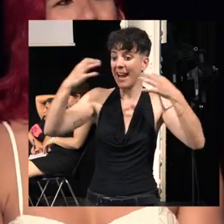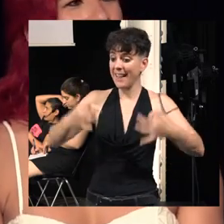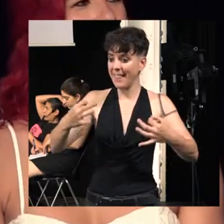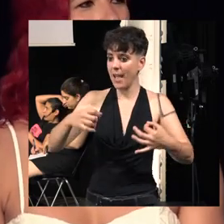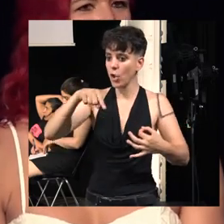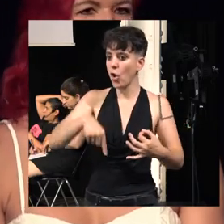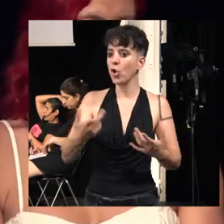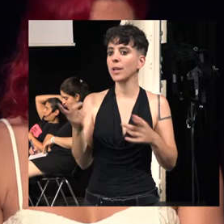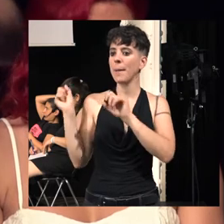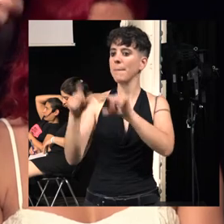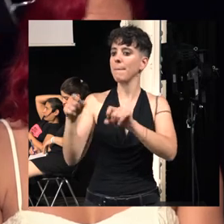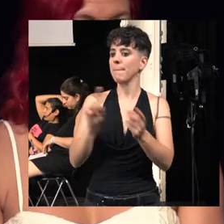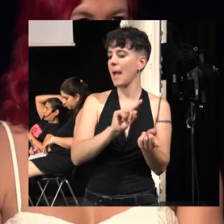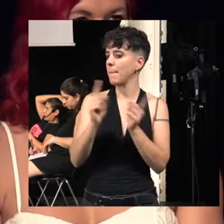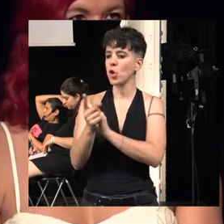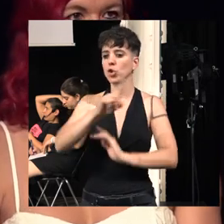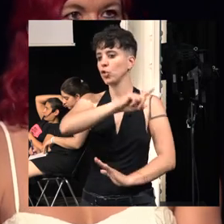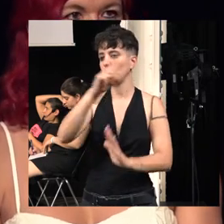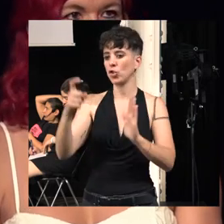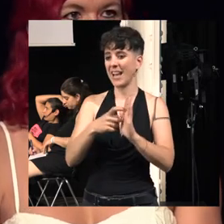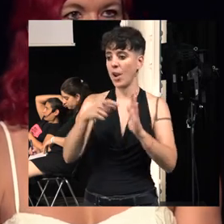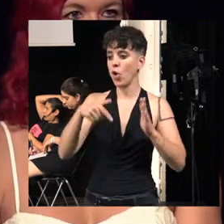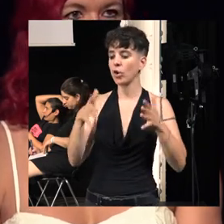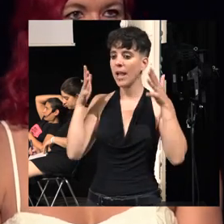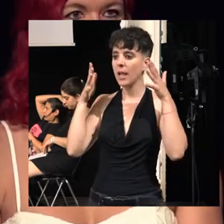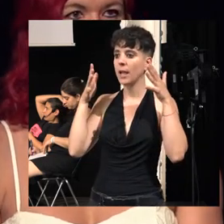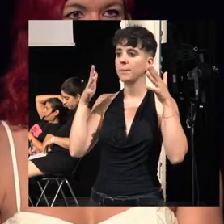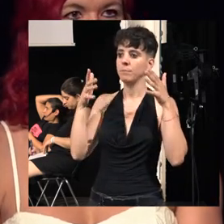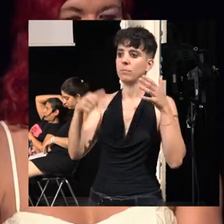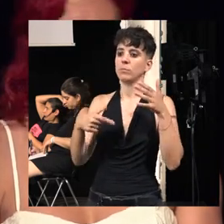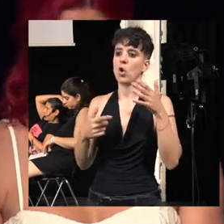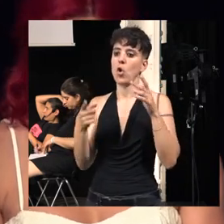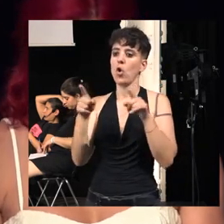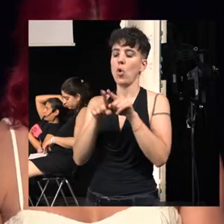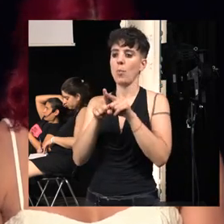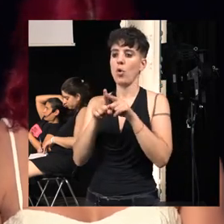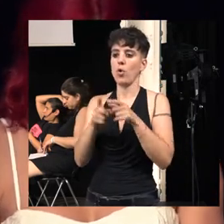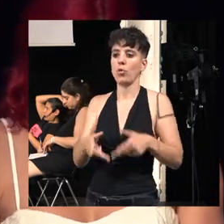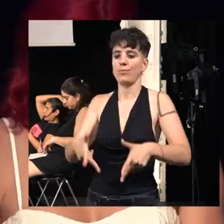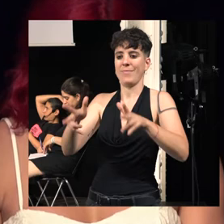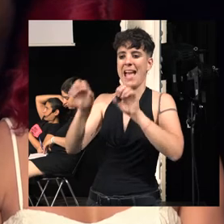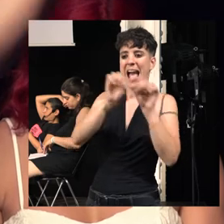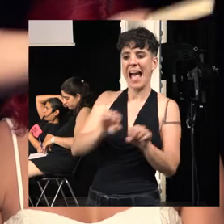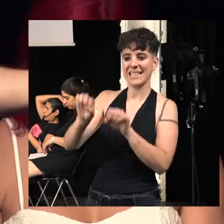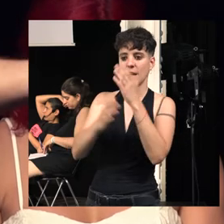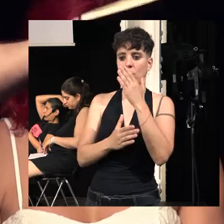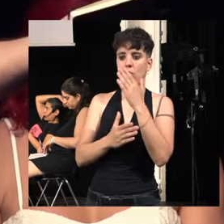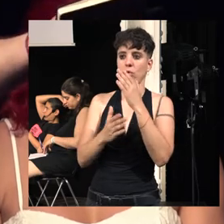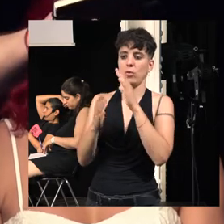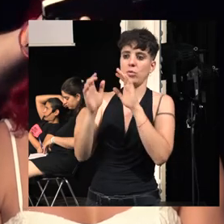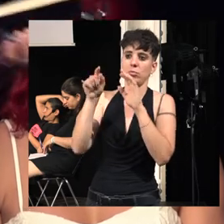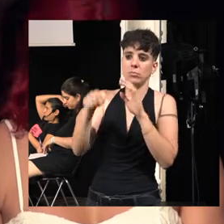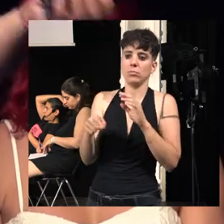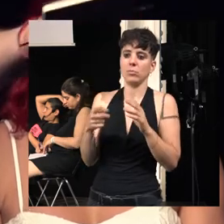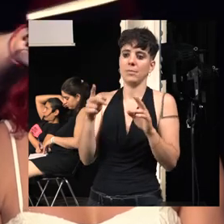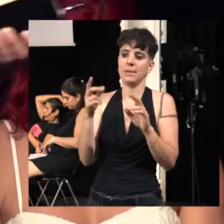cambio migratorio total. Hoy por hoy atendemos más asilo y búsqueda de refugio que lo que atendemos de